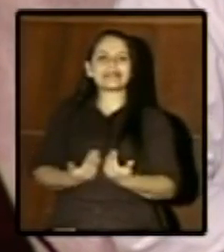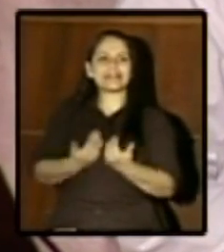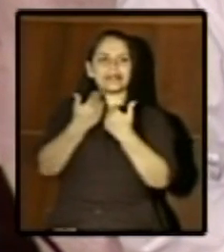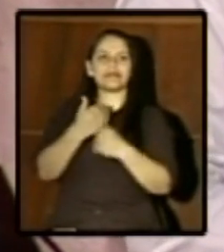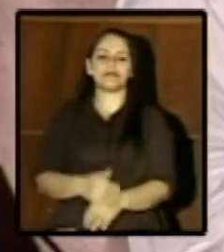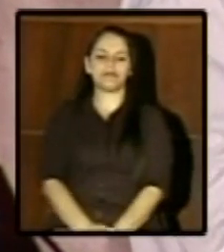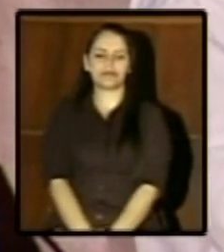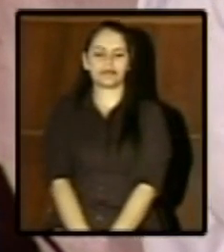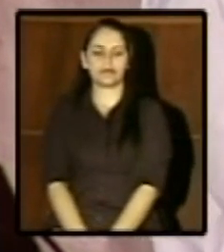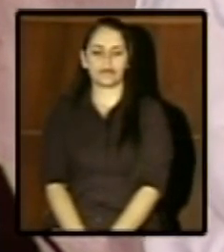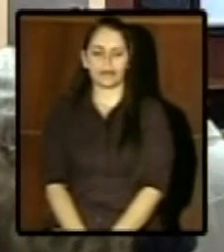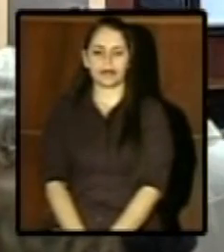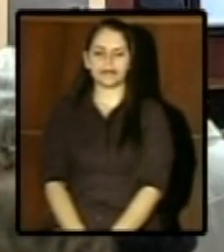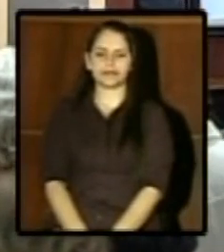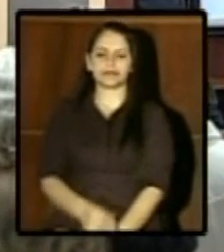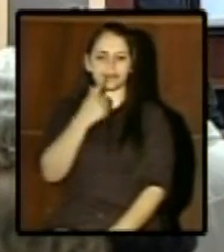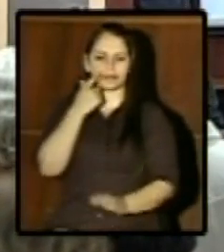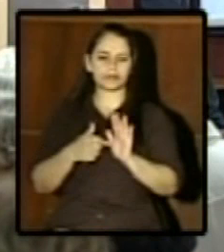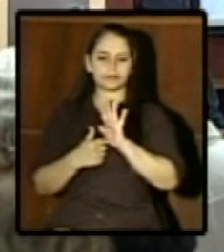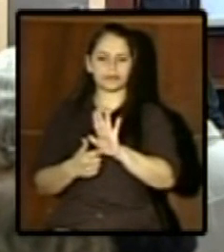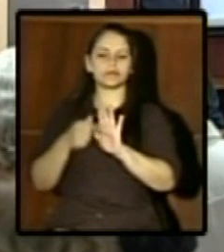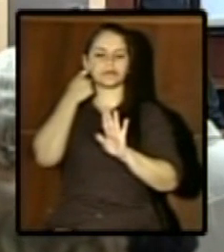fundamental. Miremos los tractos